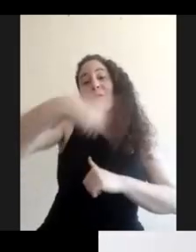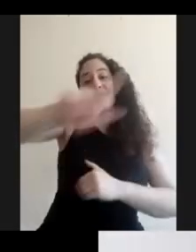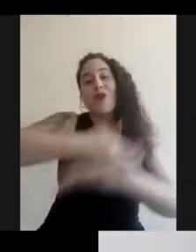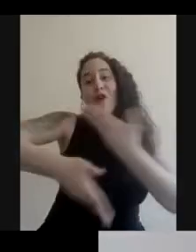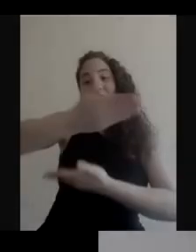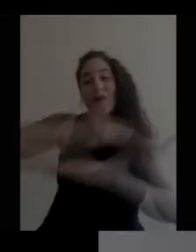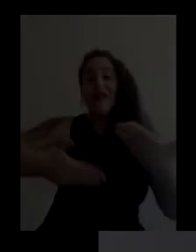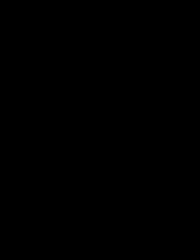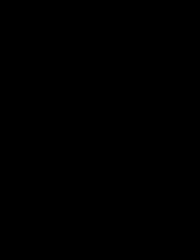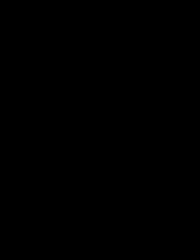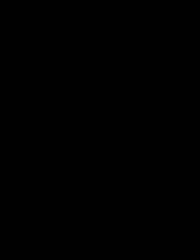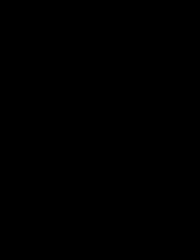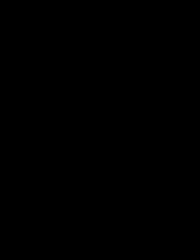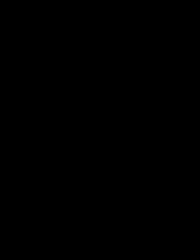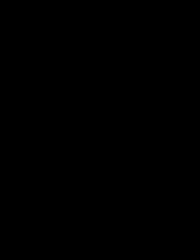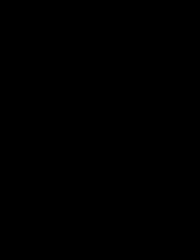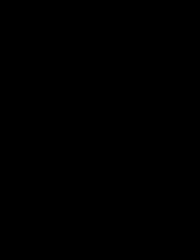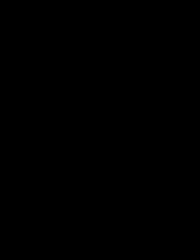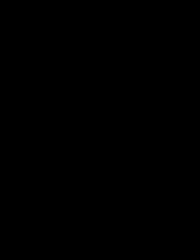canal.